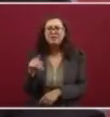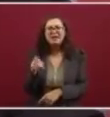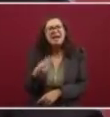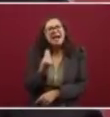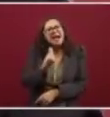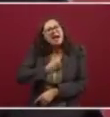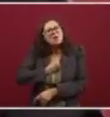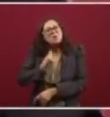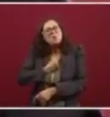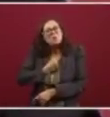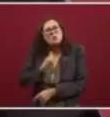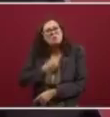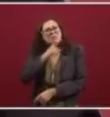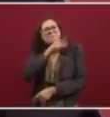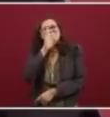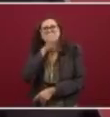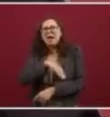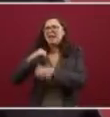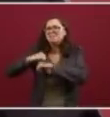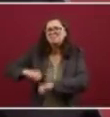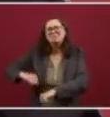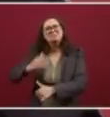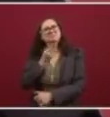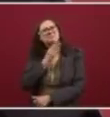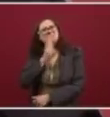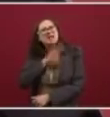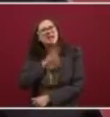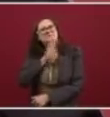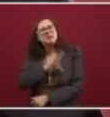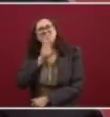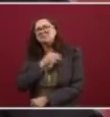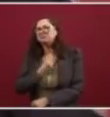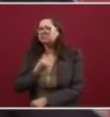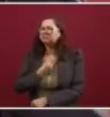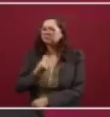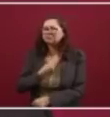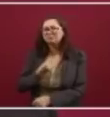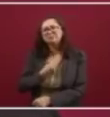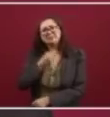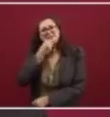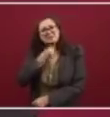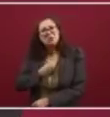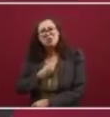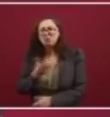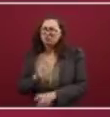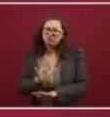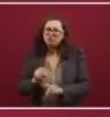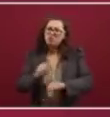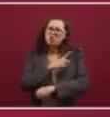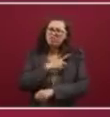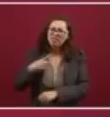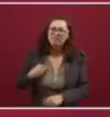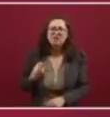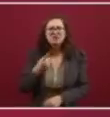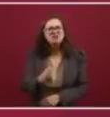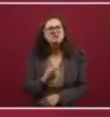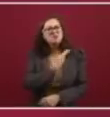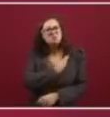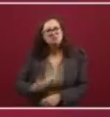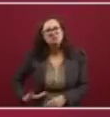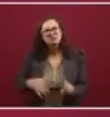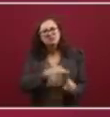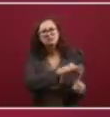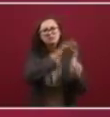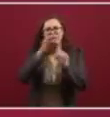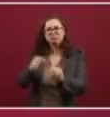soportarse a una mala autoridad. Si se elige a un presidente, a un